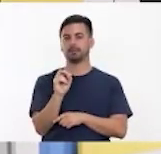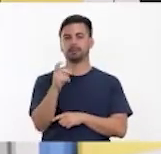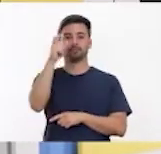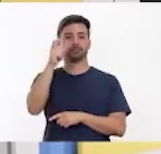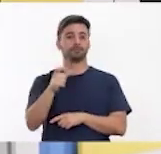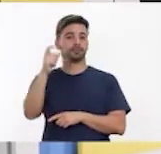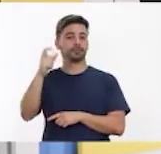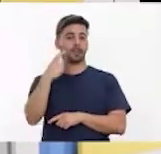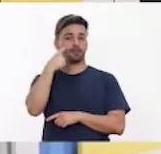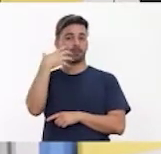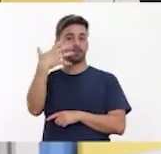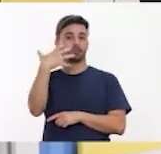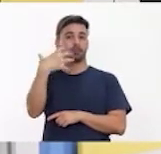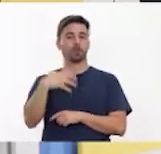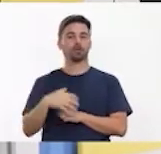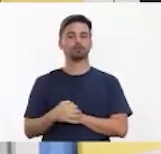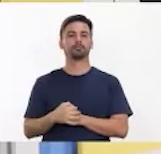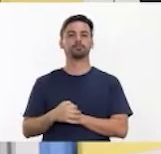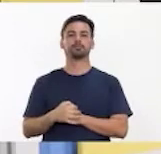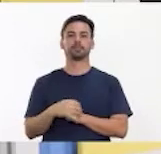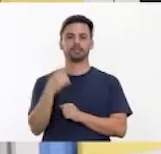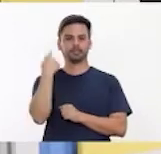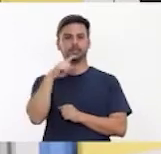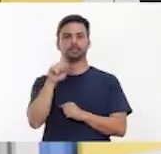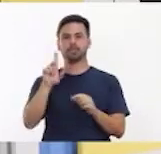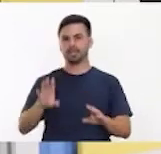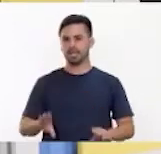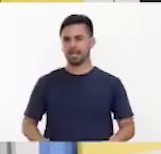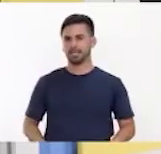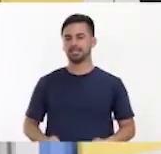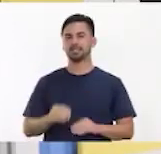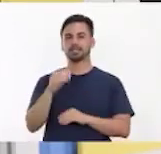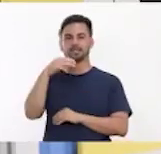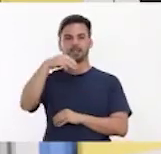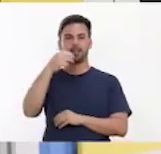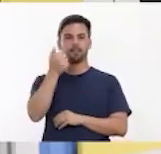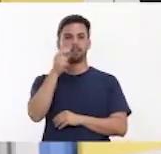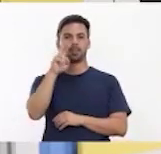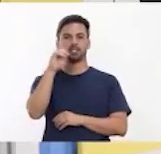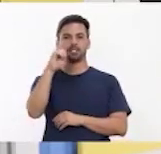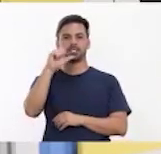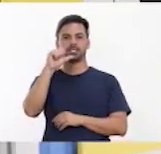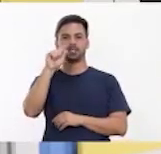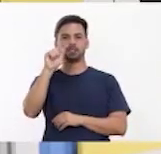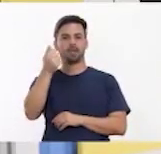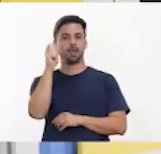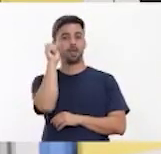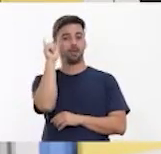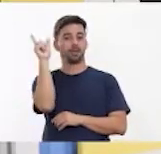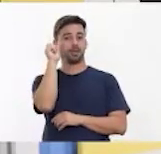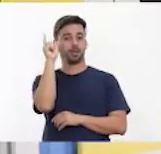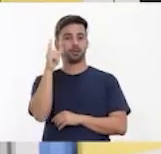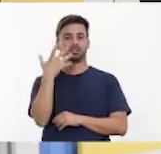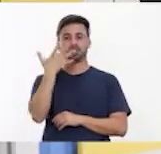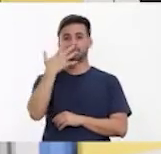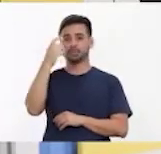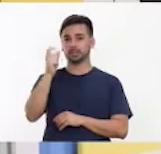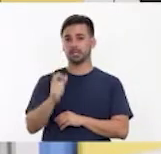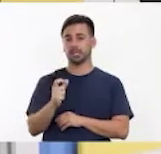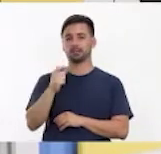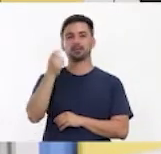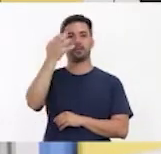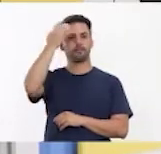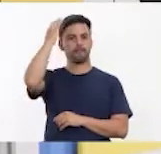a asumir posiciones marxistas. Aquí deben ustedes destacar la figura de